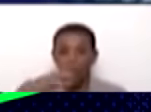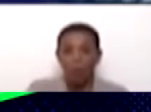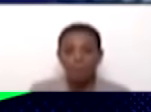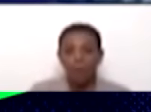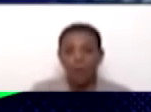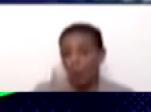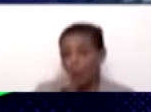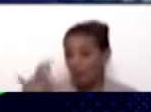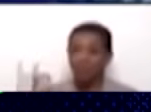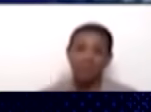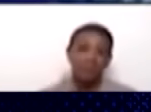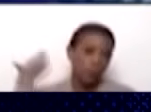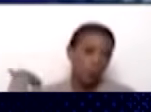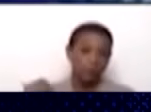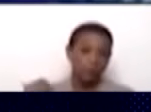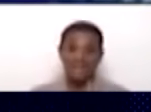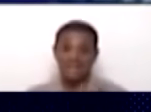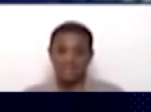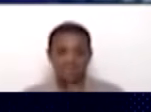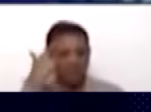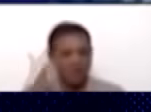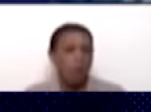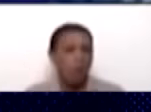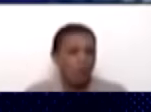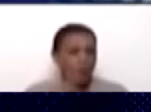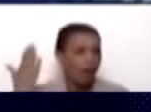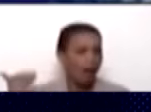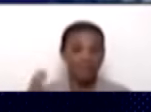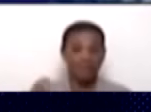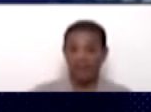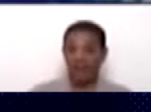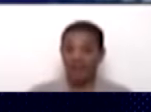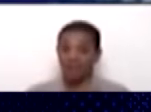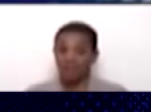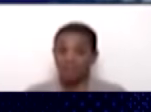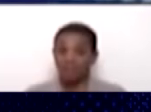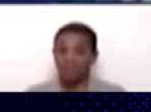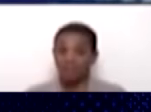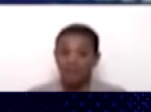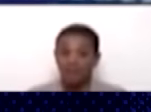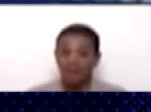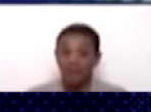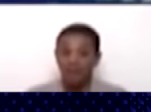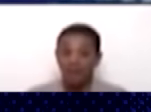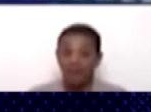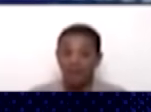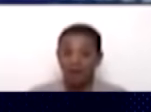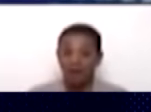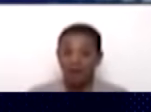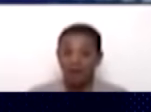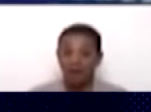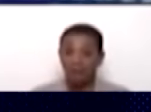Pinochet en Chile, de Videla en Argentina, con el golpe de Estado en Uruguay. ¿Sabes